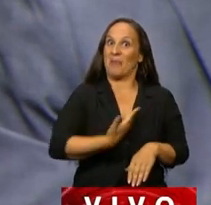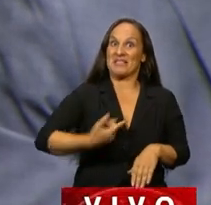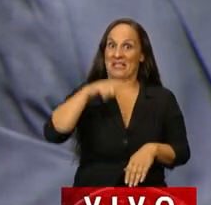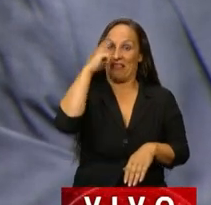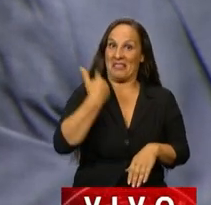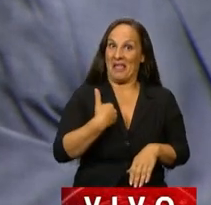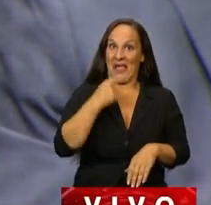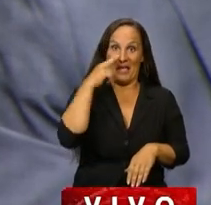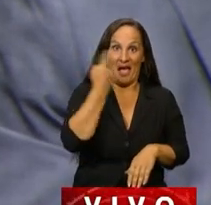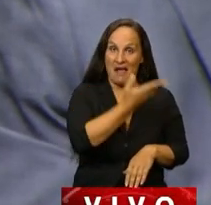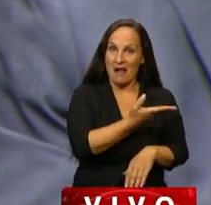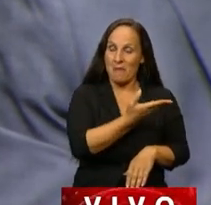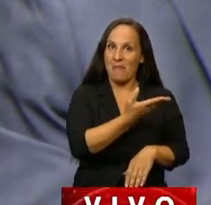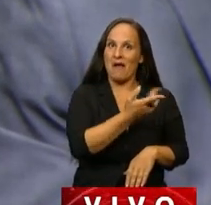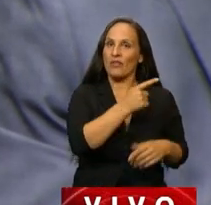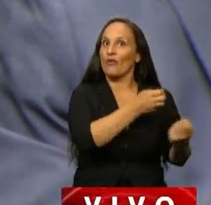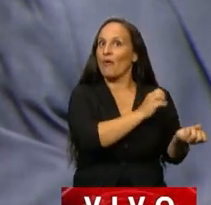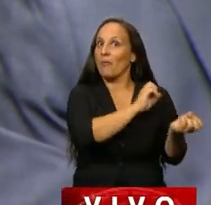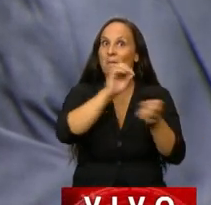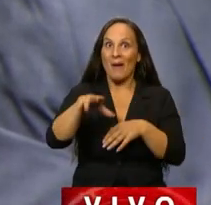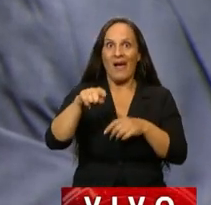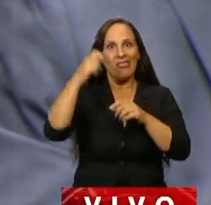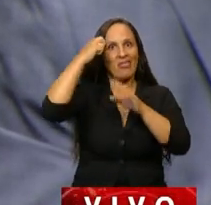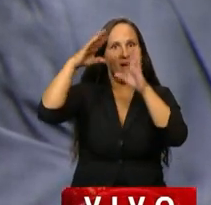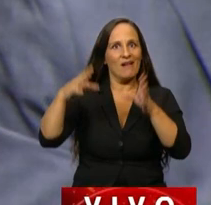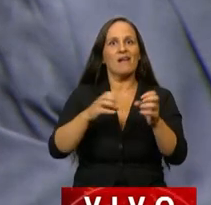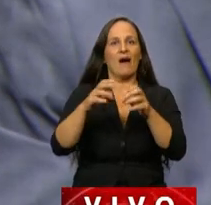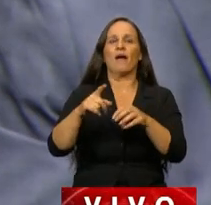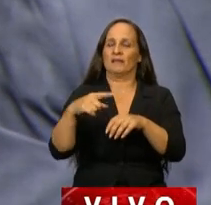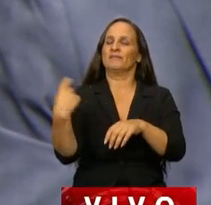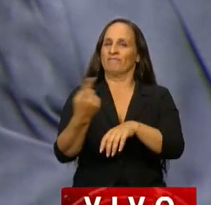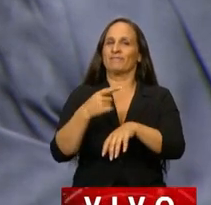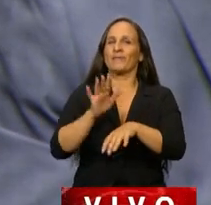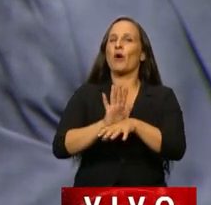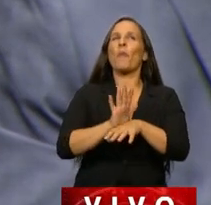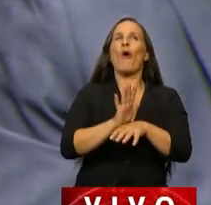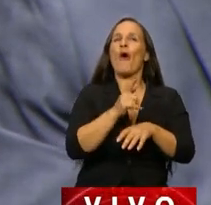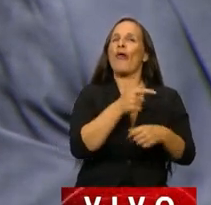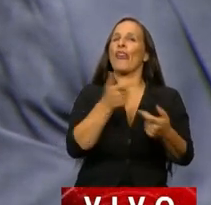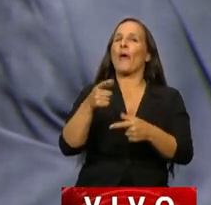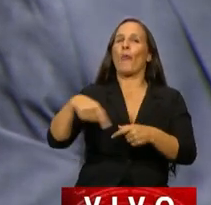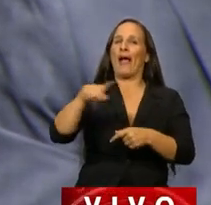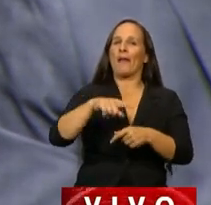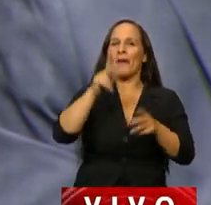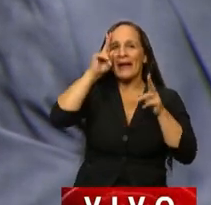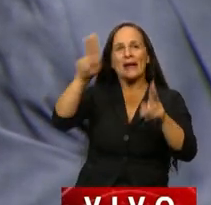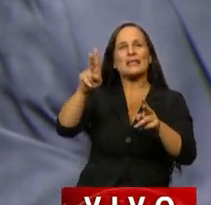nos devuelve una facultad en la materia y una mayor y mejor